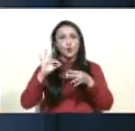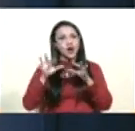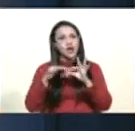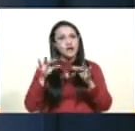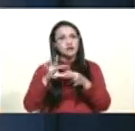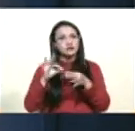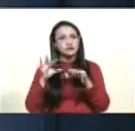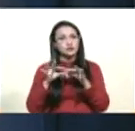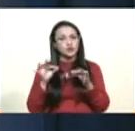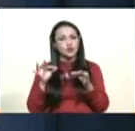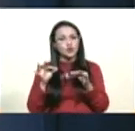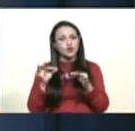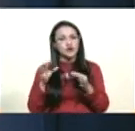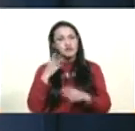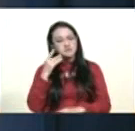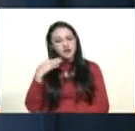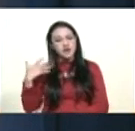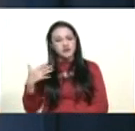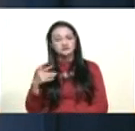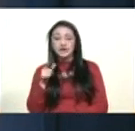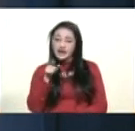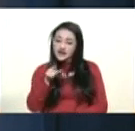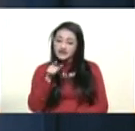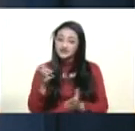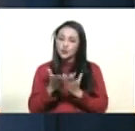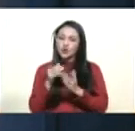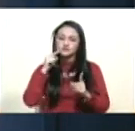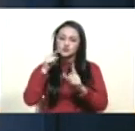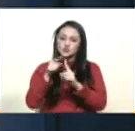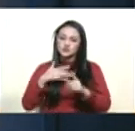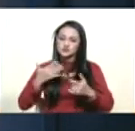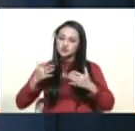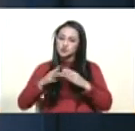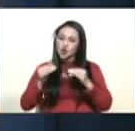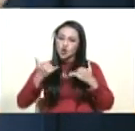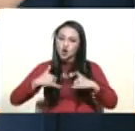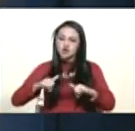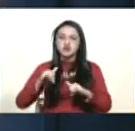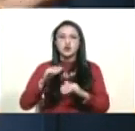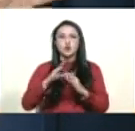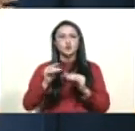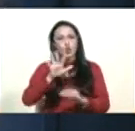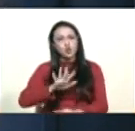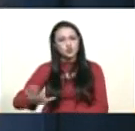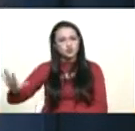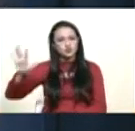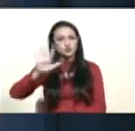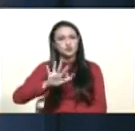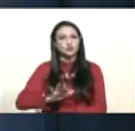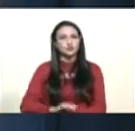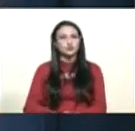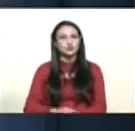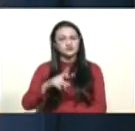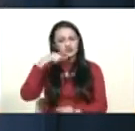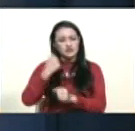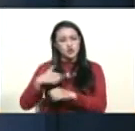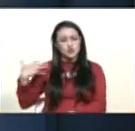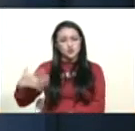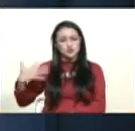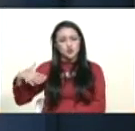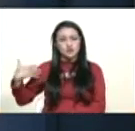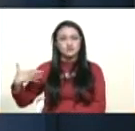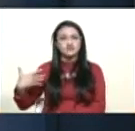de experiencia. Esa es la escuela que quiero para nuestras hijas, para nuestros hijos. Es la escuela por la cual hemos trabajado,